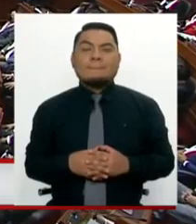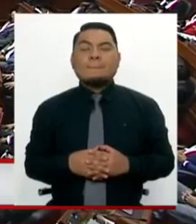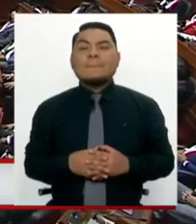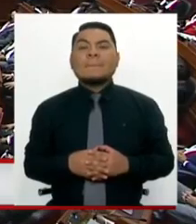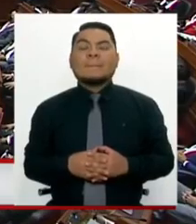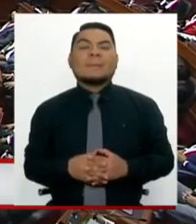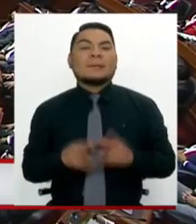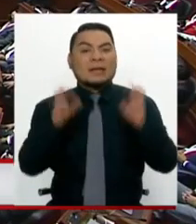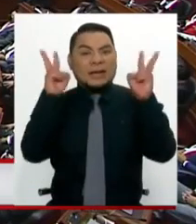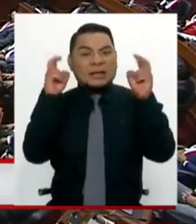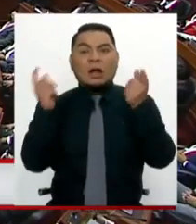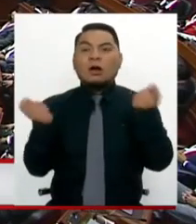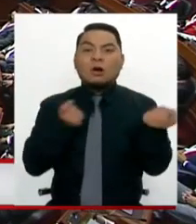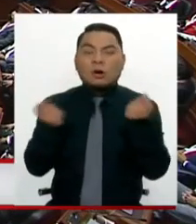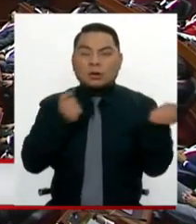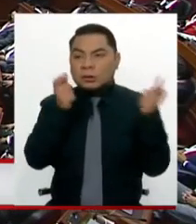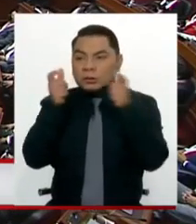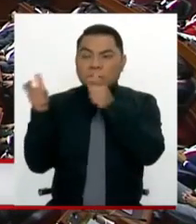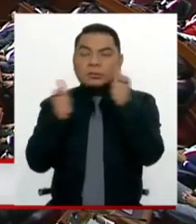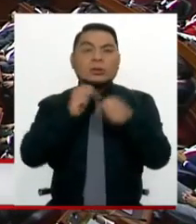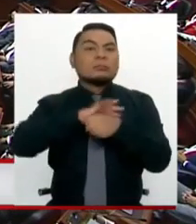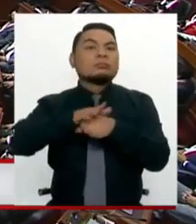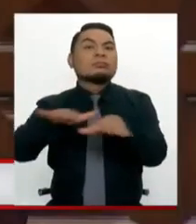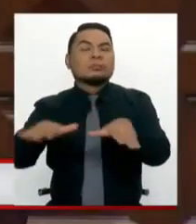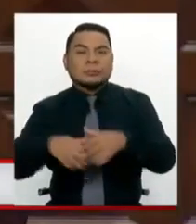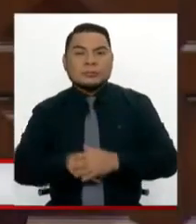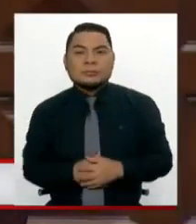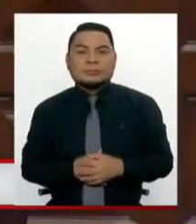Control y prevención de la pandemia.